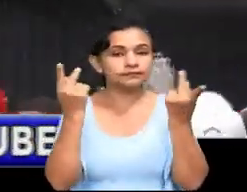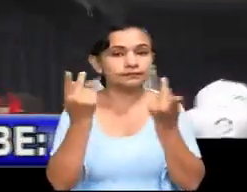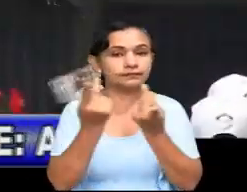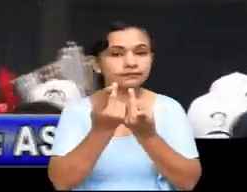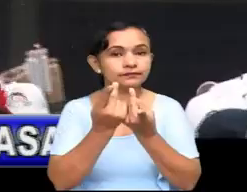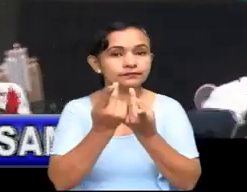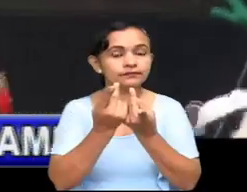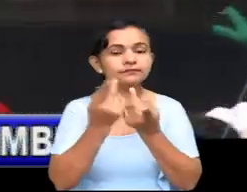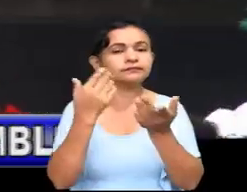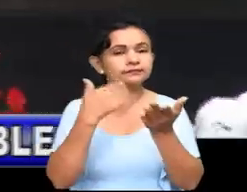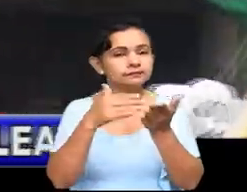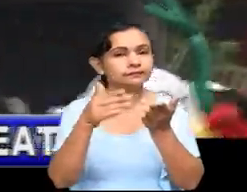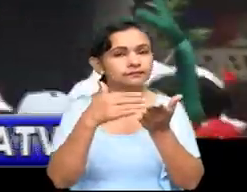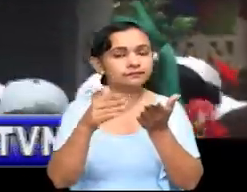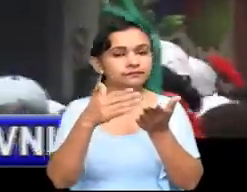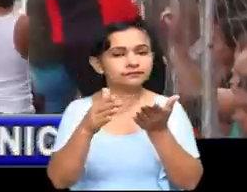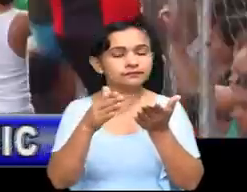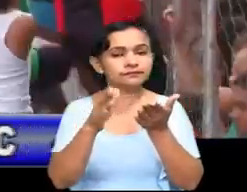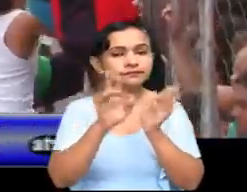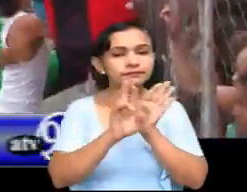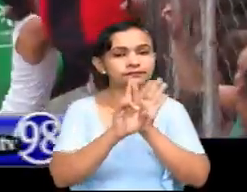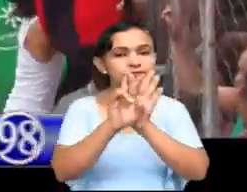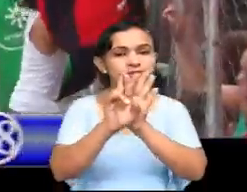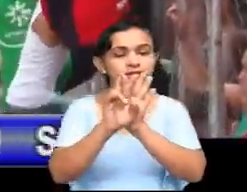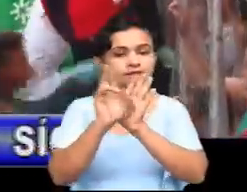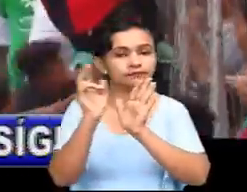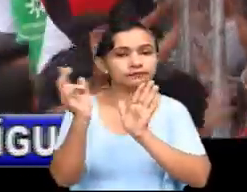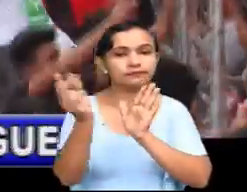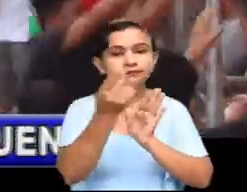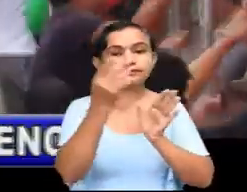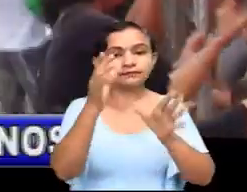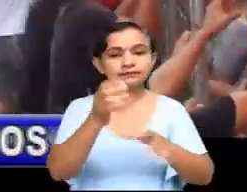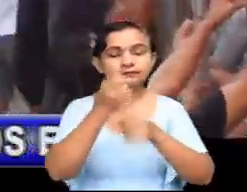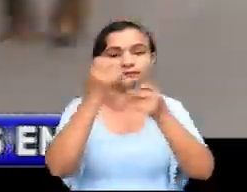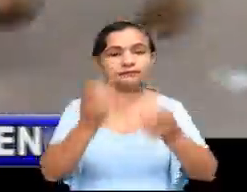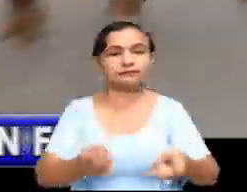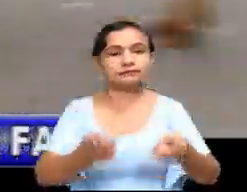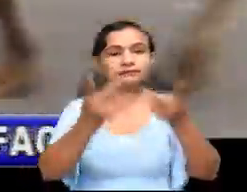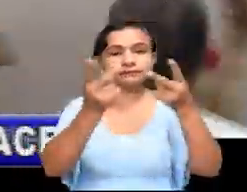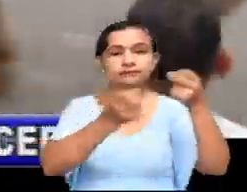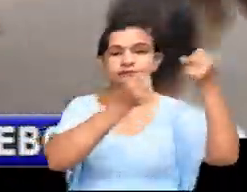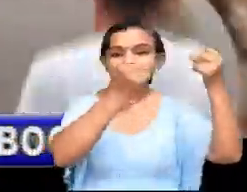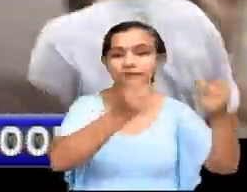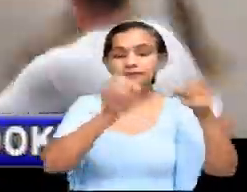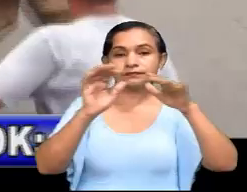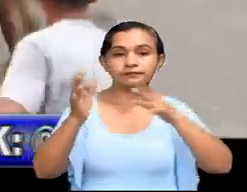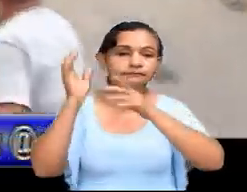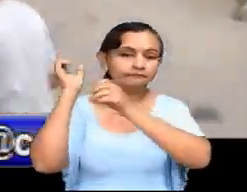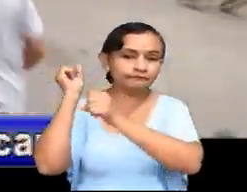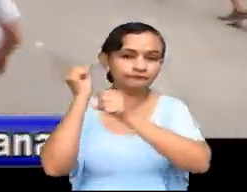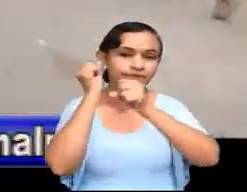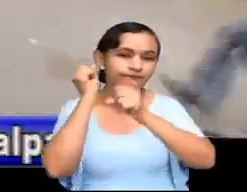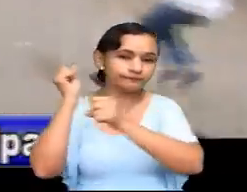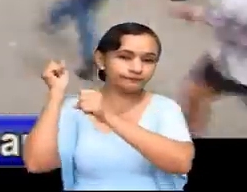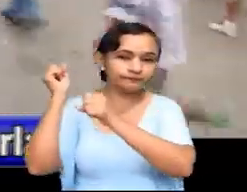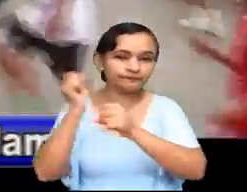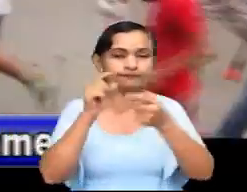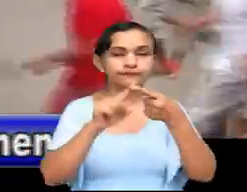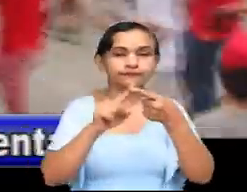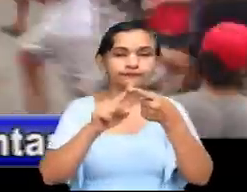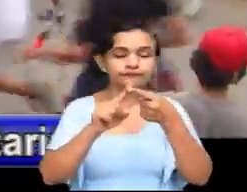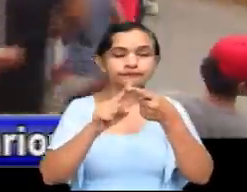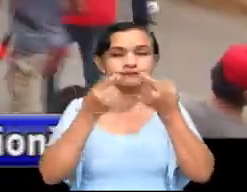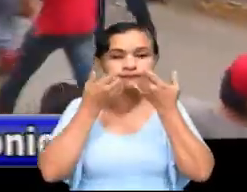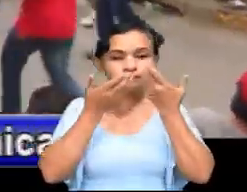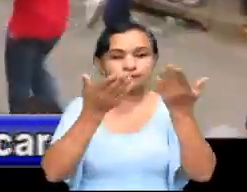por la cual se facilitan también medios de respuesta inmediata para salvaguardar la vida de las y los promesantes. Para el canal parlamentario